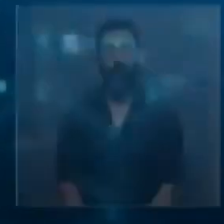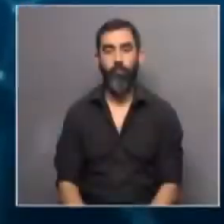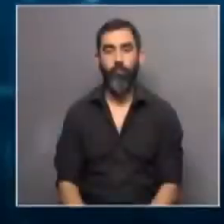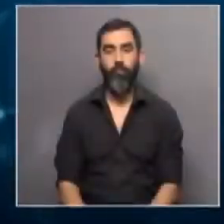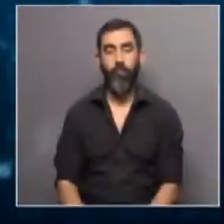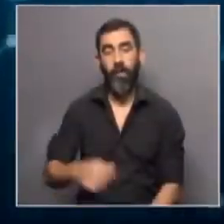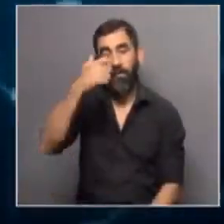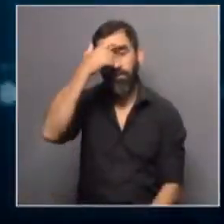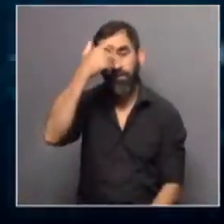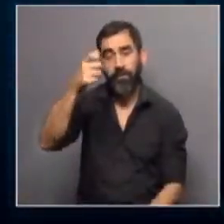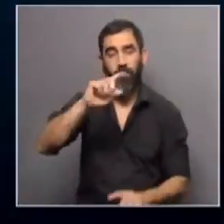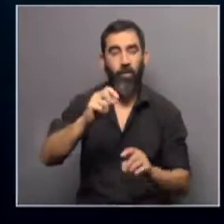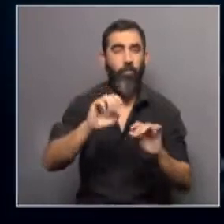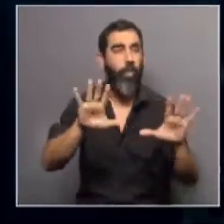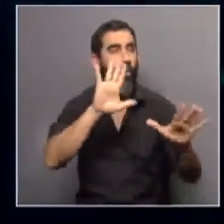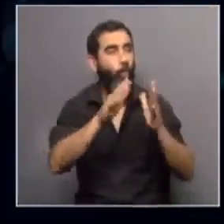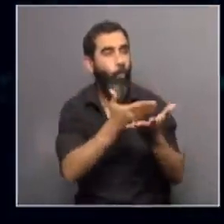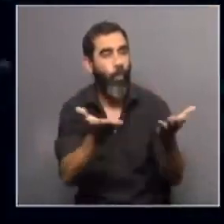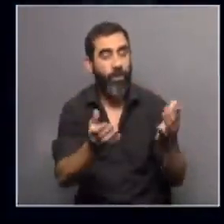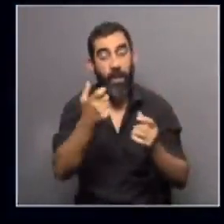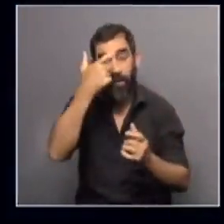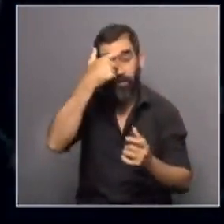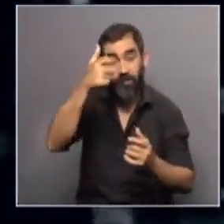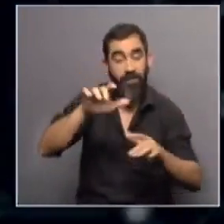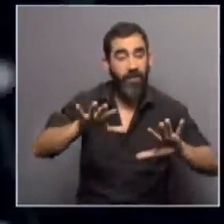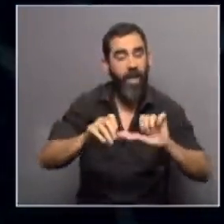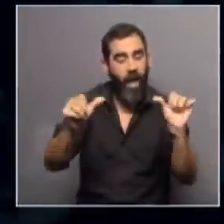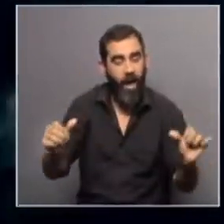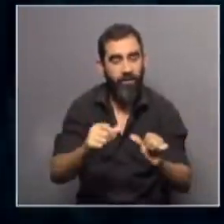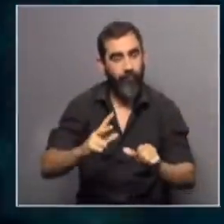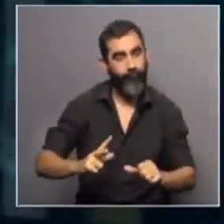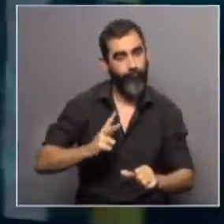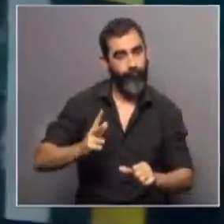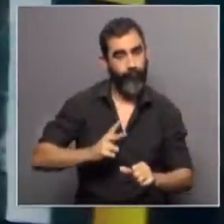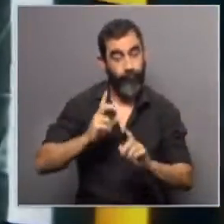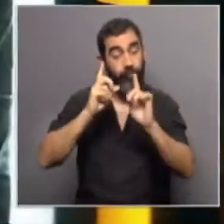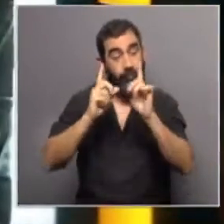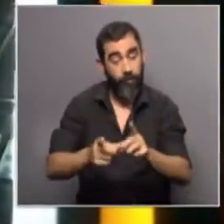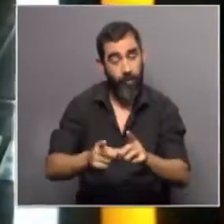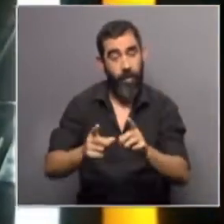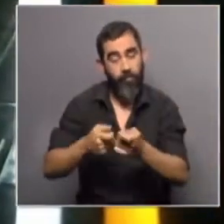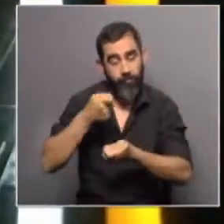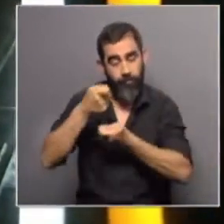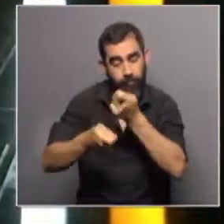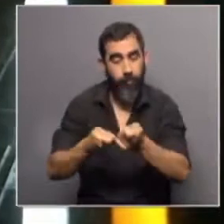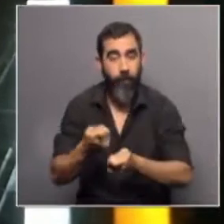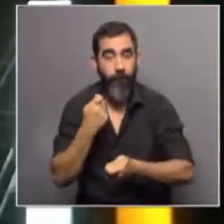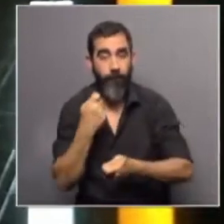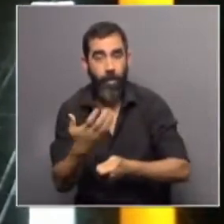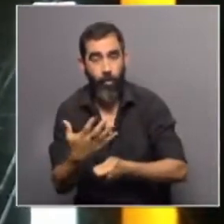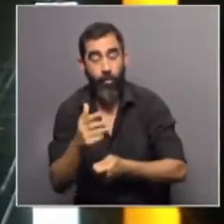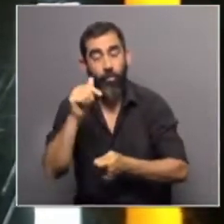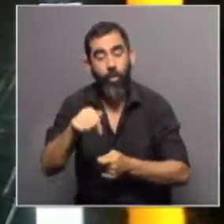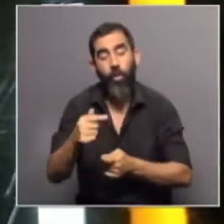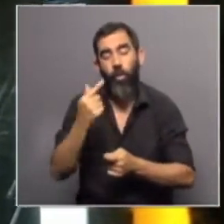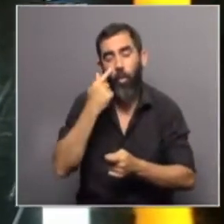La ciencia no es un adorno. La ciencia genera riqueza. La ciencia agrega valor. Hoy vamos